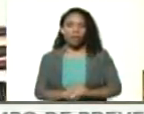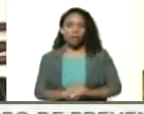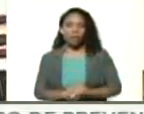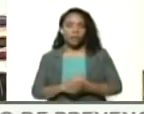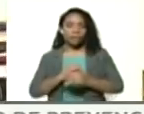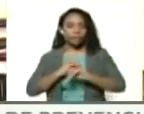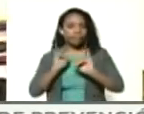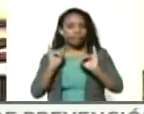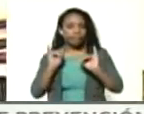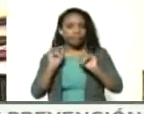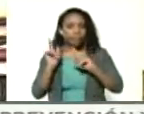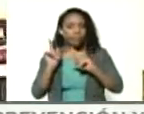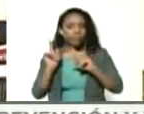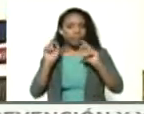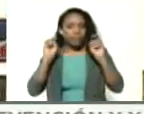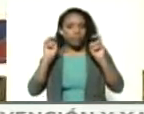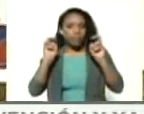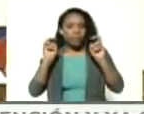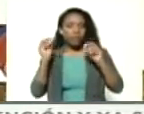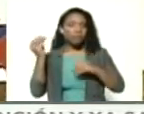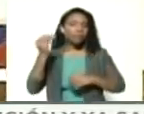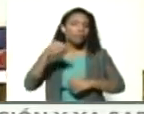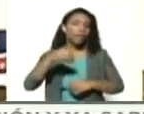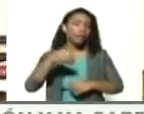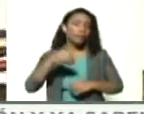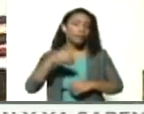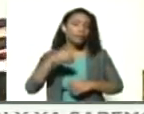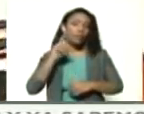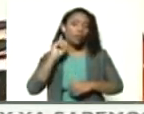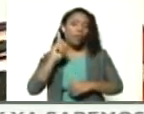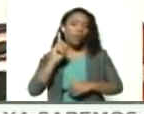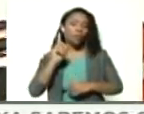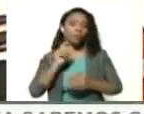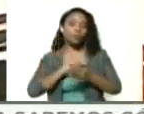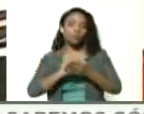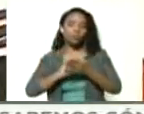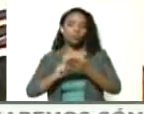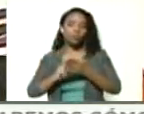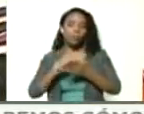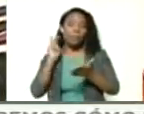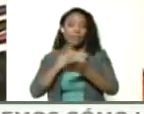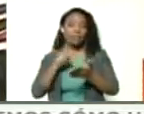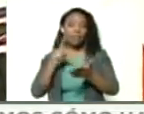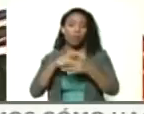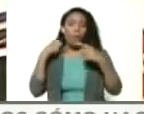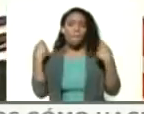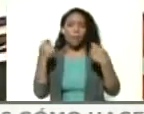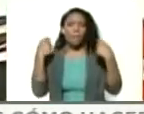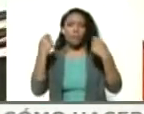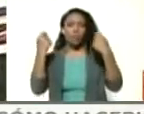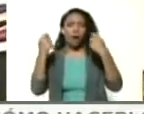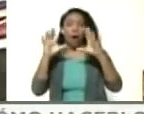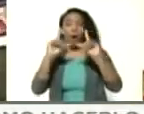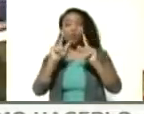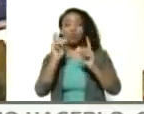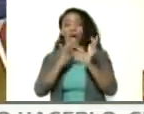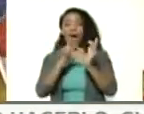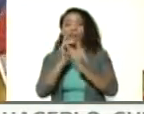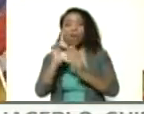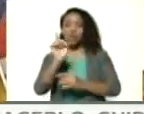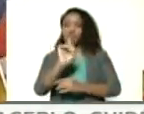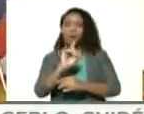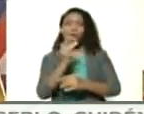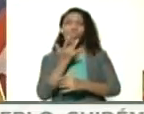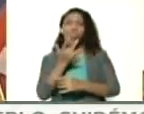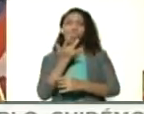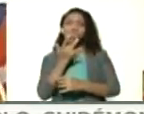fin, fue un acontecimiento además con un marcado protagonismo popular. El 11 de abril no se jugó